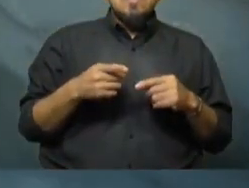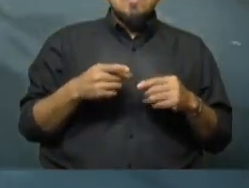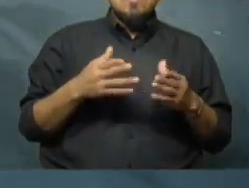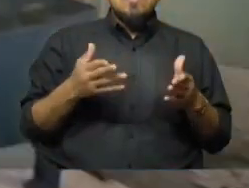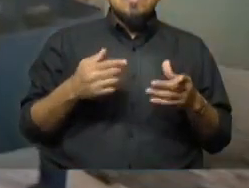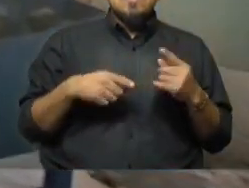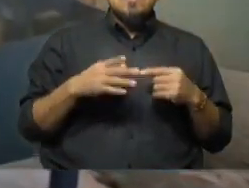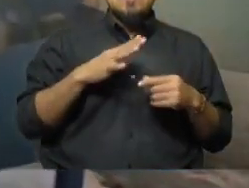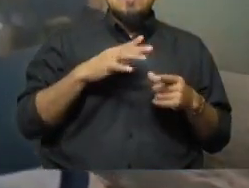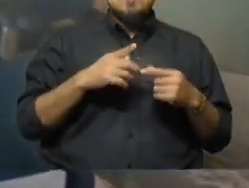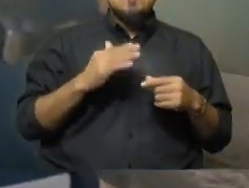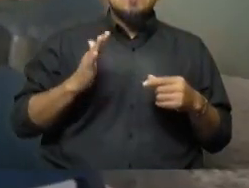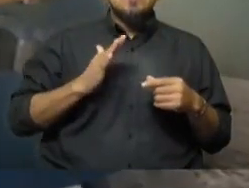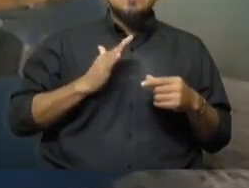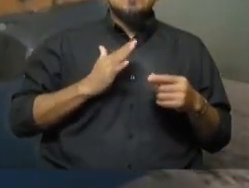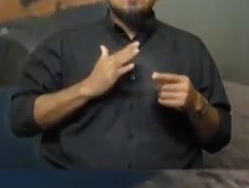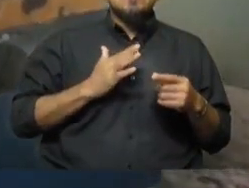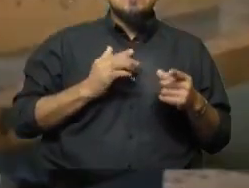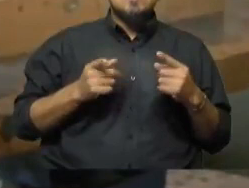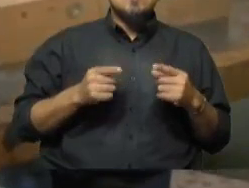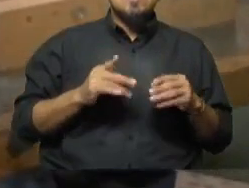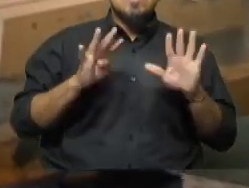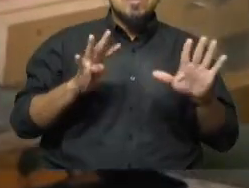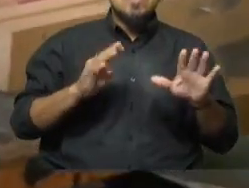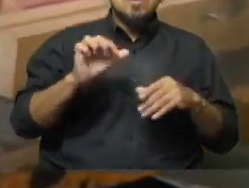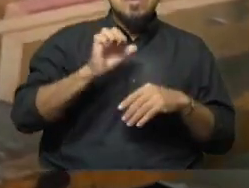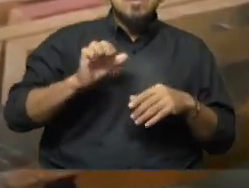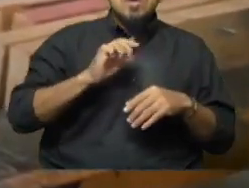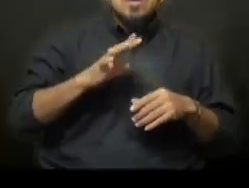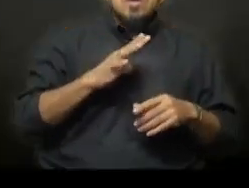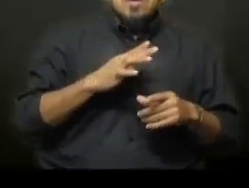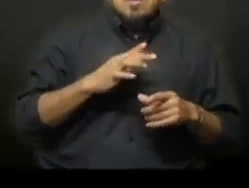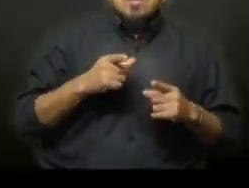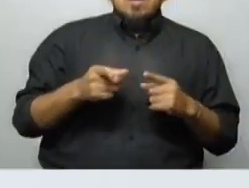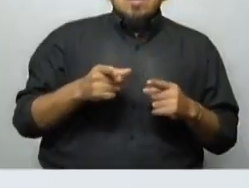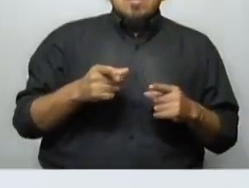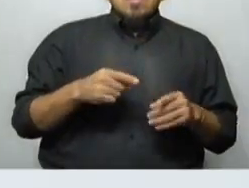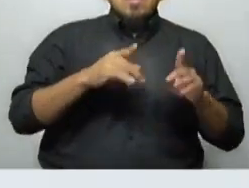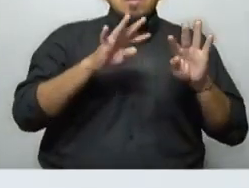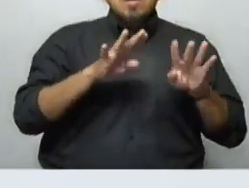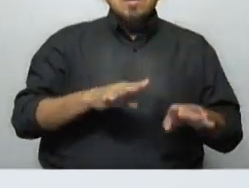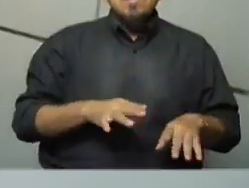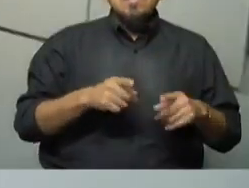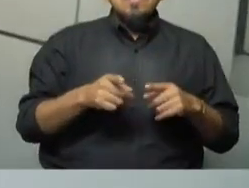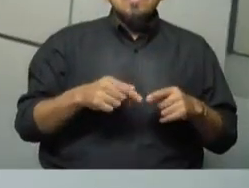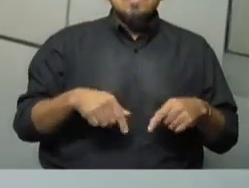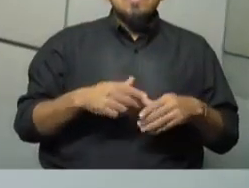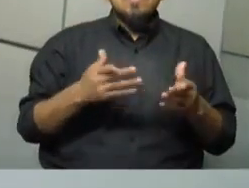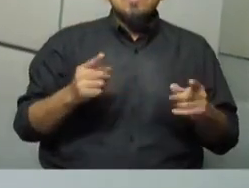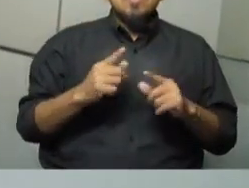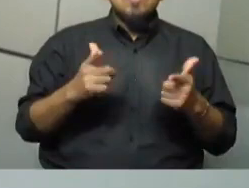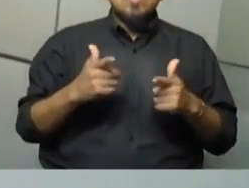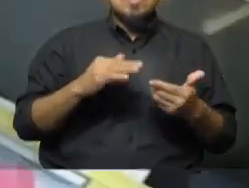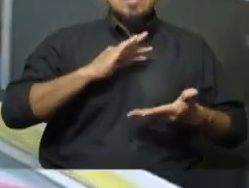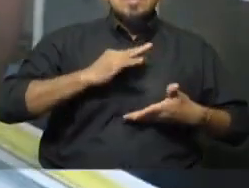de presencia de mujeres y disidencias en sí. las grillas. El 9 de enero publican ustedes una carta titulada El escenario no tiene género,